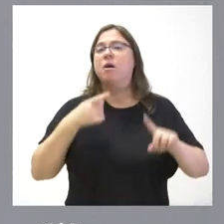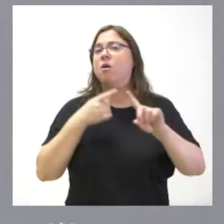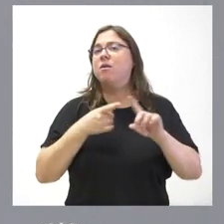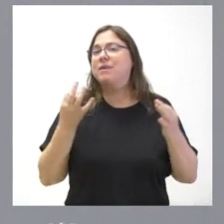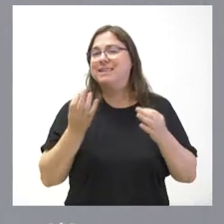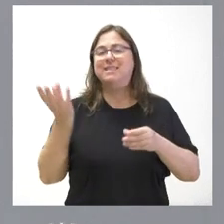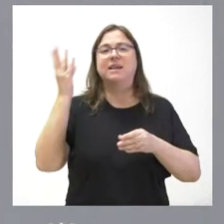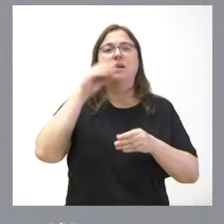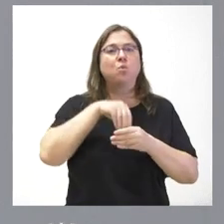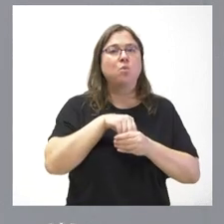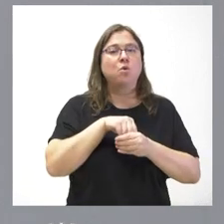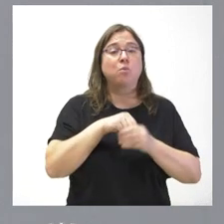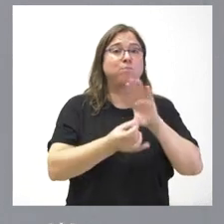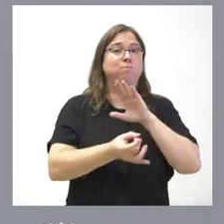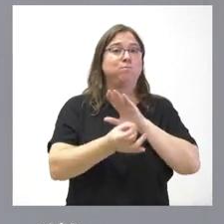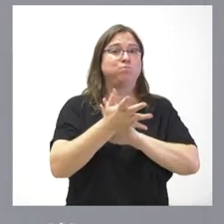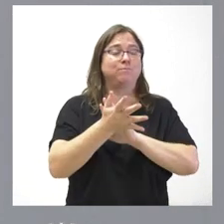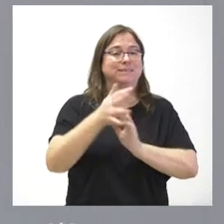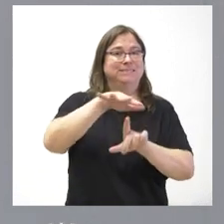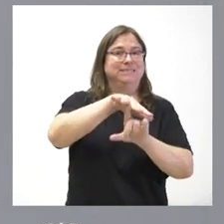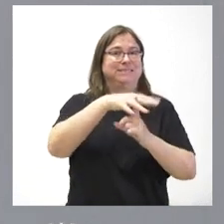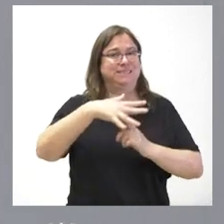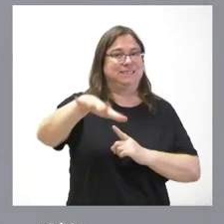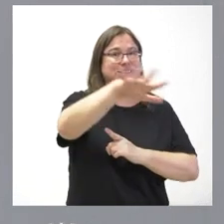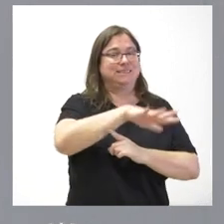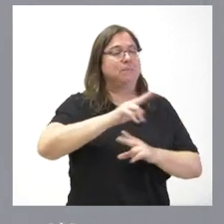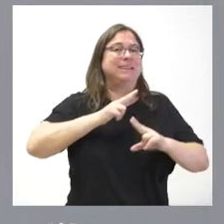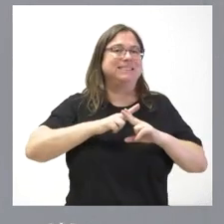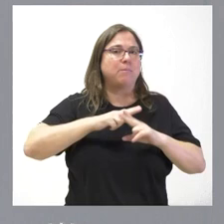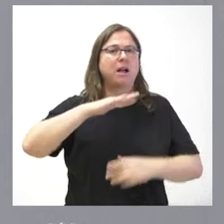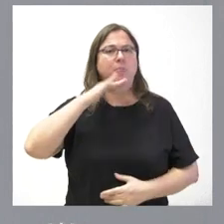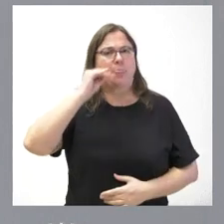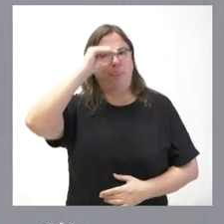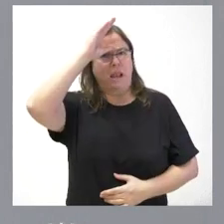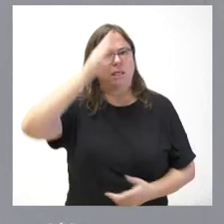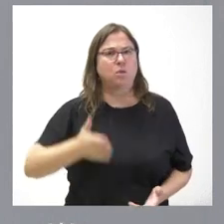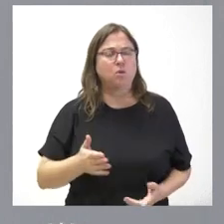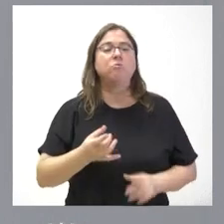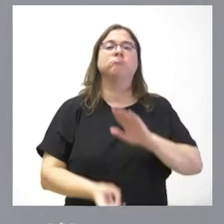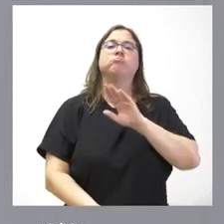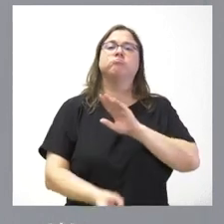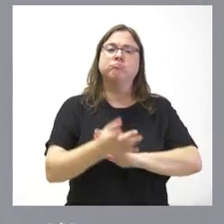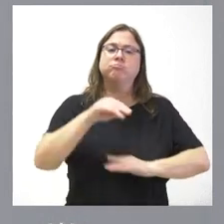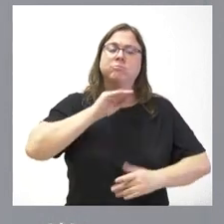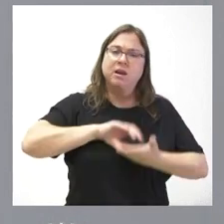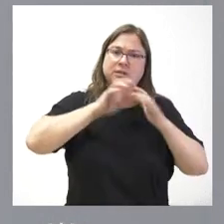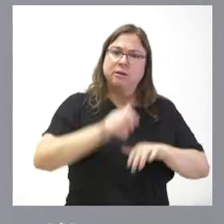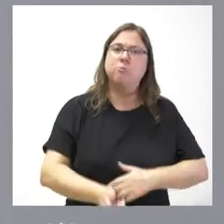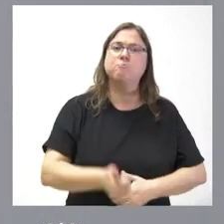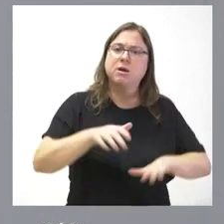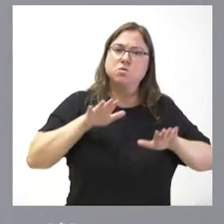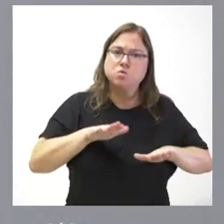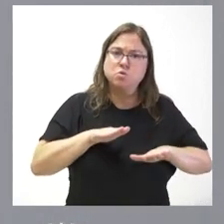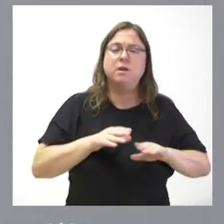incluyen crear un ecosistema del talento generar talento en Castilla y León